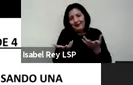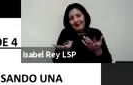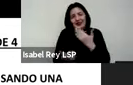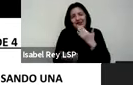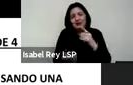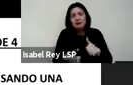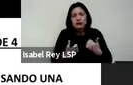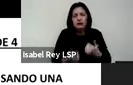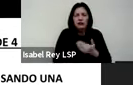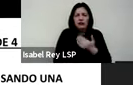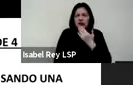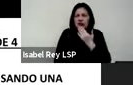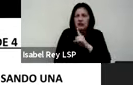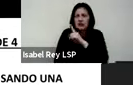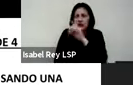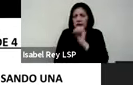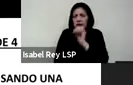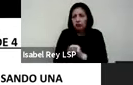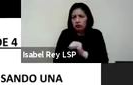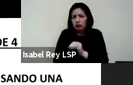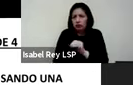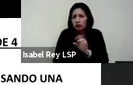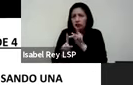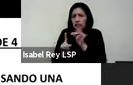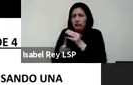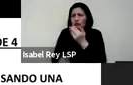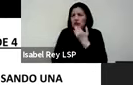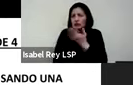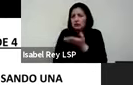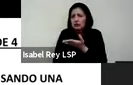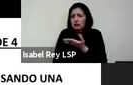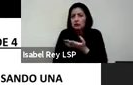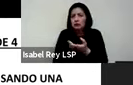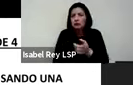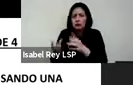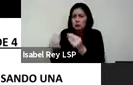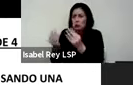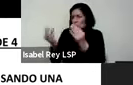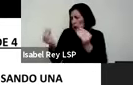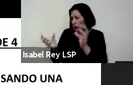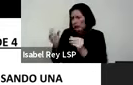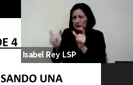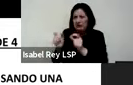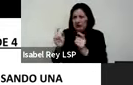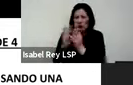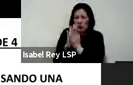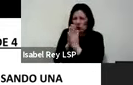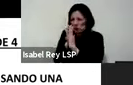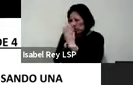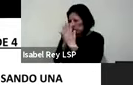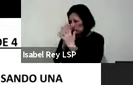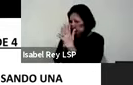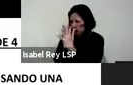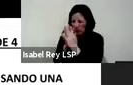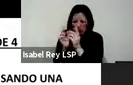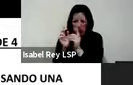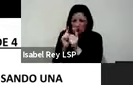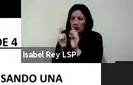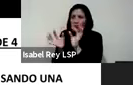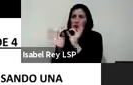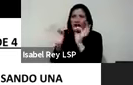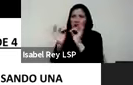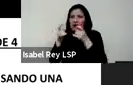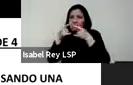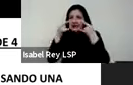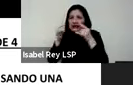¿Y quién tiene 100% de contagio? Cuando hay mucha gente junta, sin